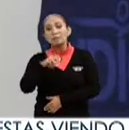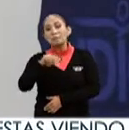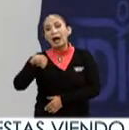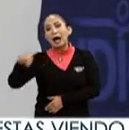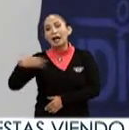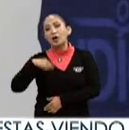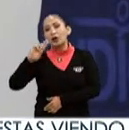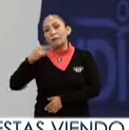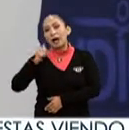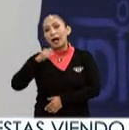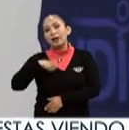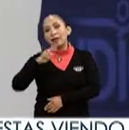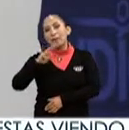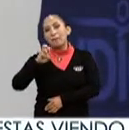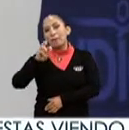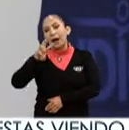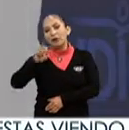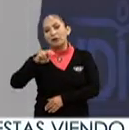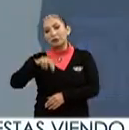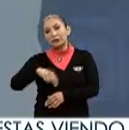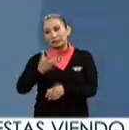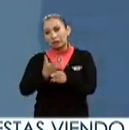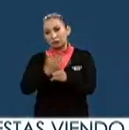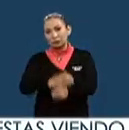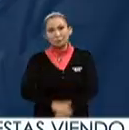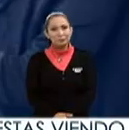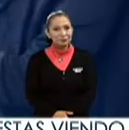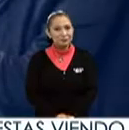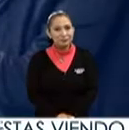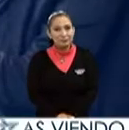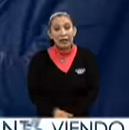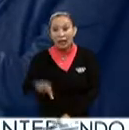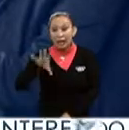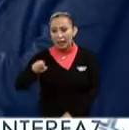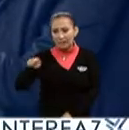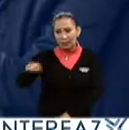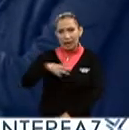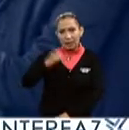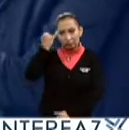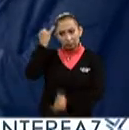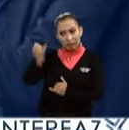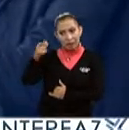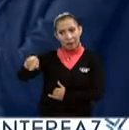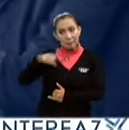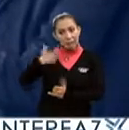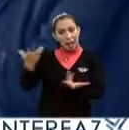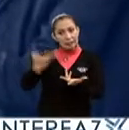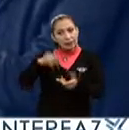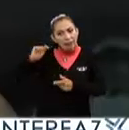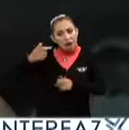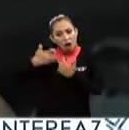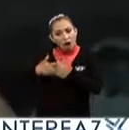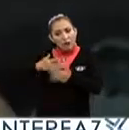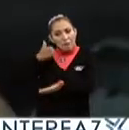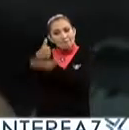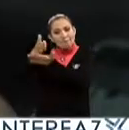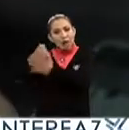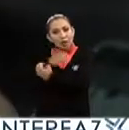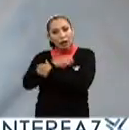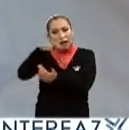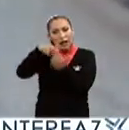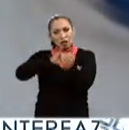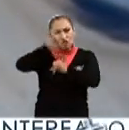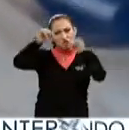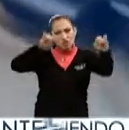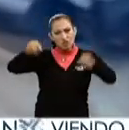la Universidad de Brown en Estados Unidos. En África hay una iniciativa para llevar tecnología para la educación a